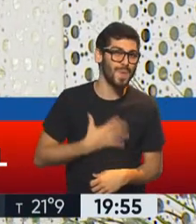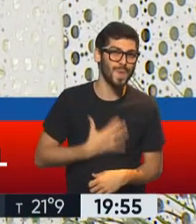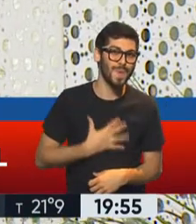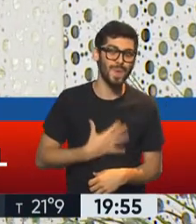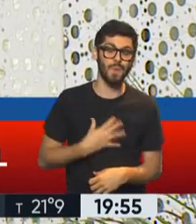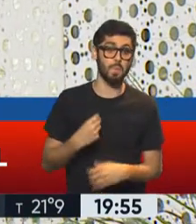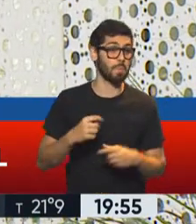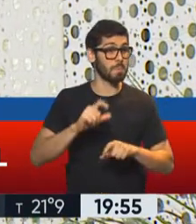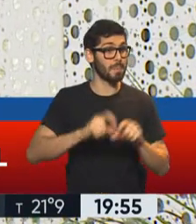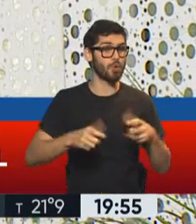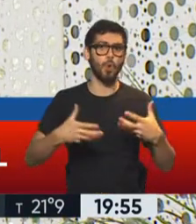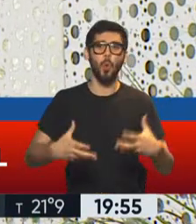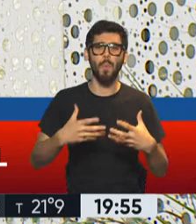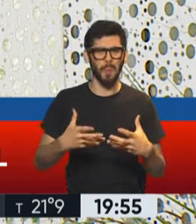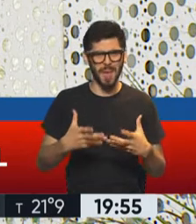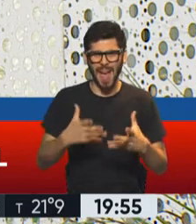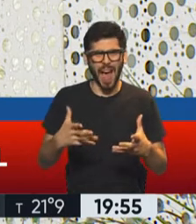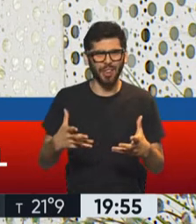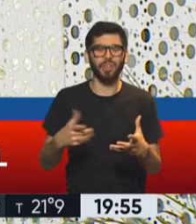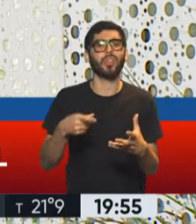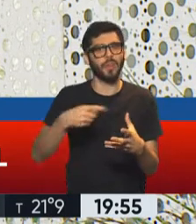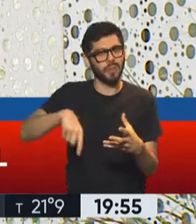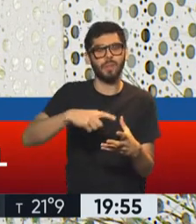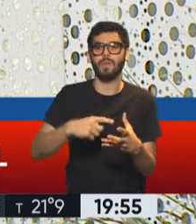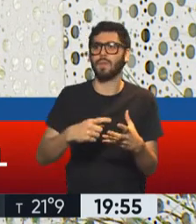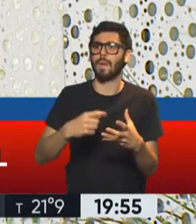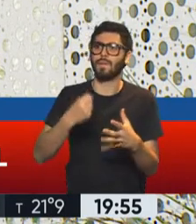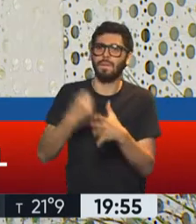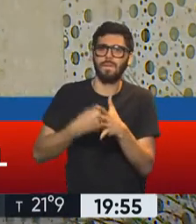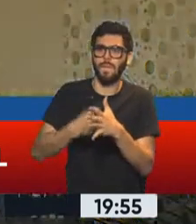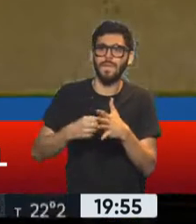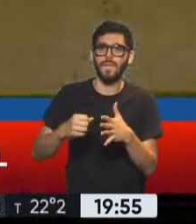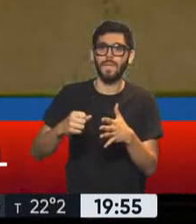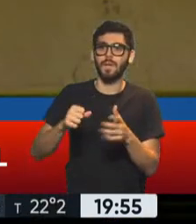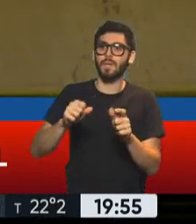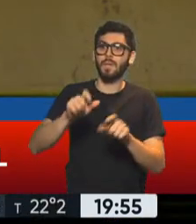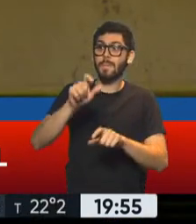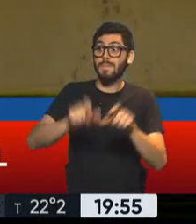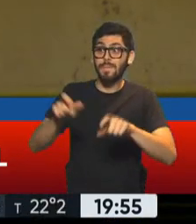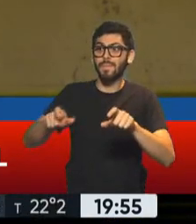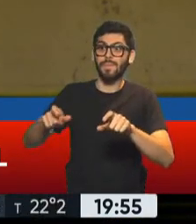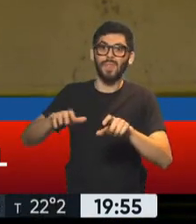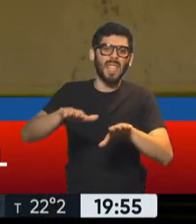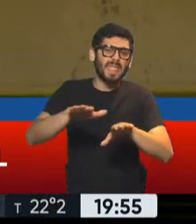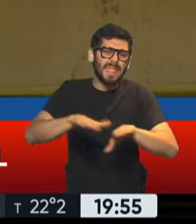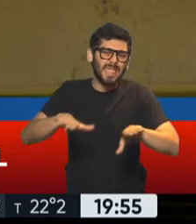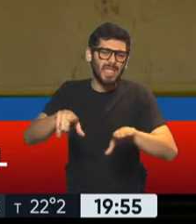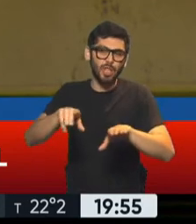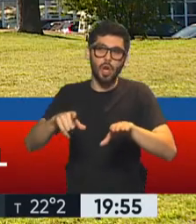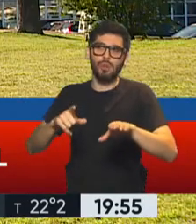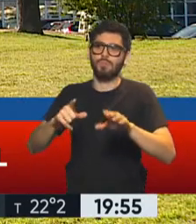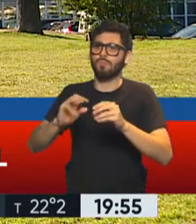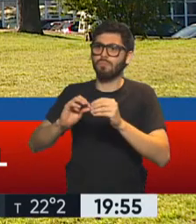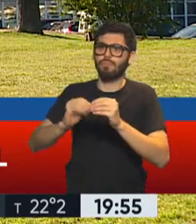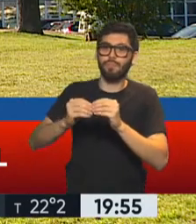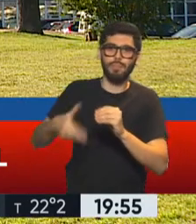de gente que está destinada a mejorar la expectativa de vida y la calidad de vida de chicos con afectación